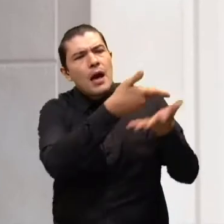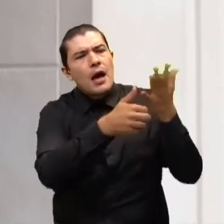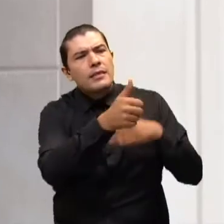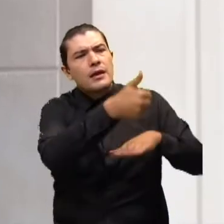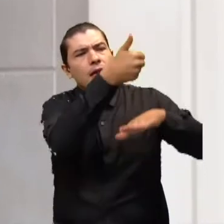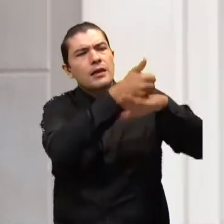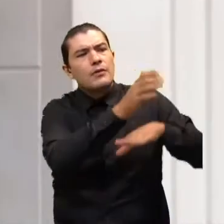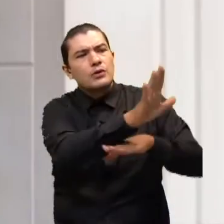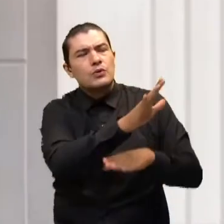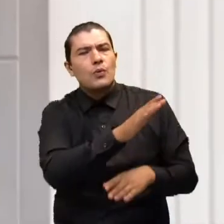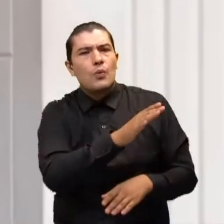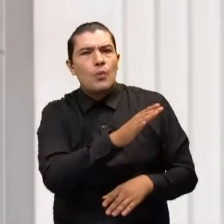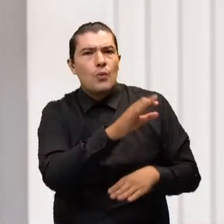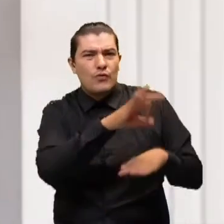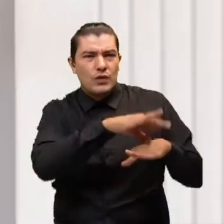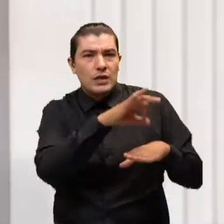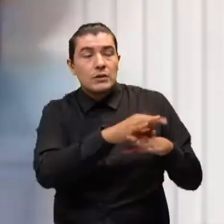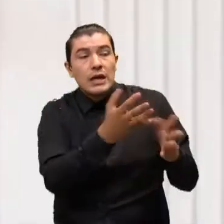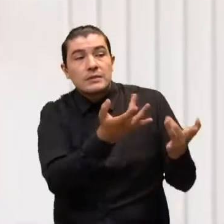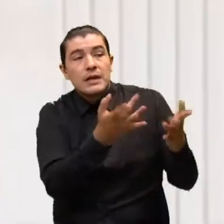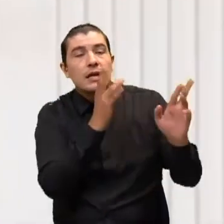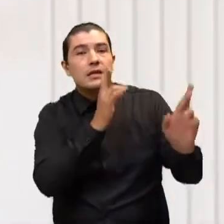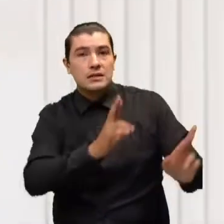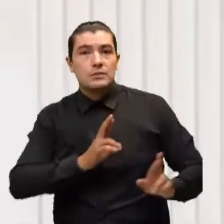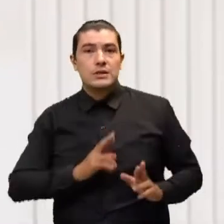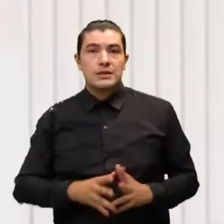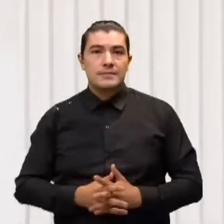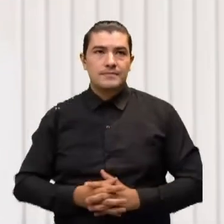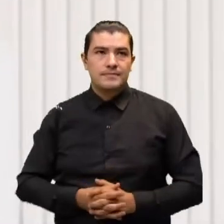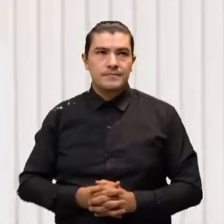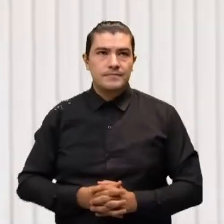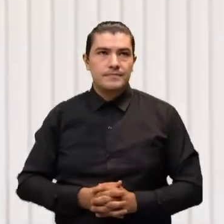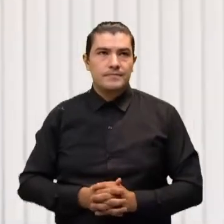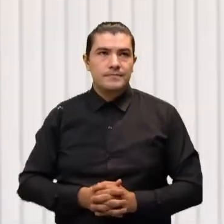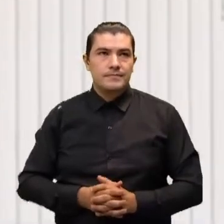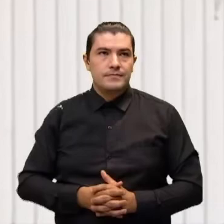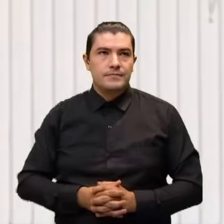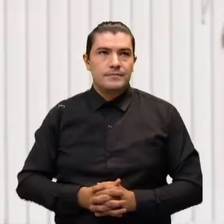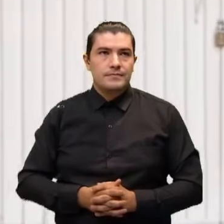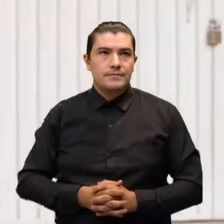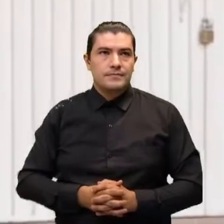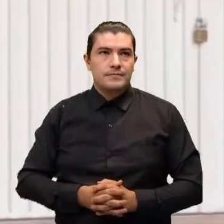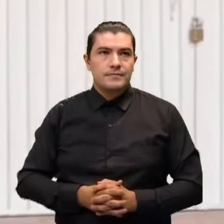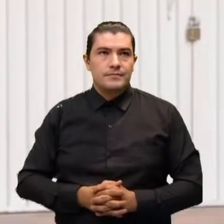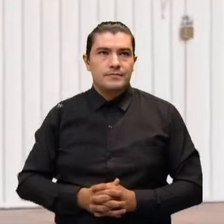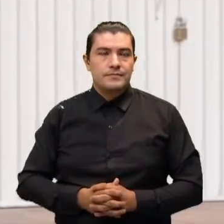a la espera de su pronunciamiento. Pronto, ante esa información, sí se la puede dar el director.